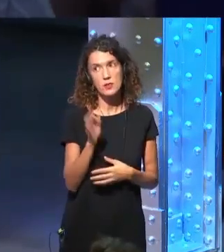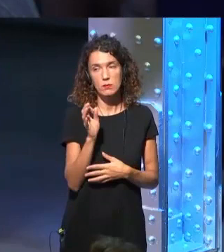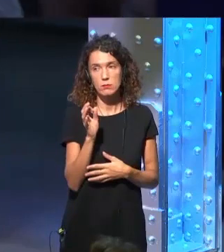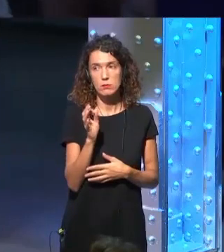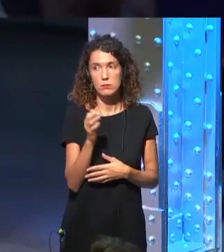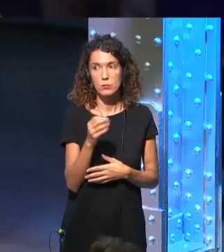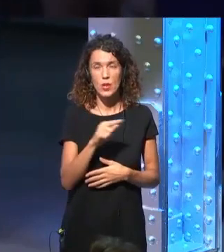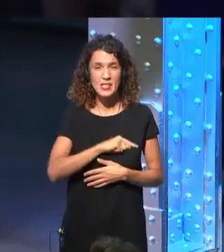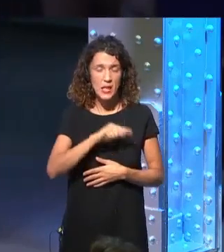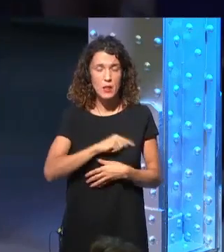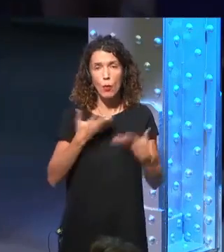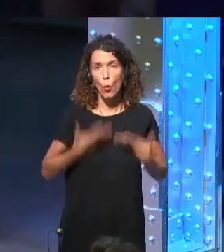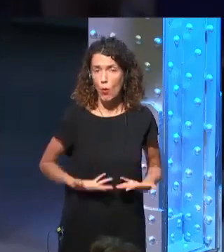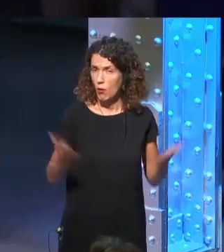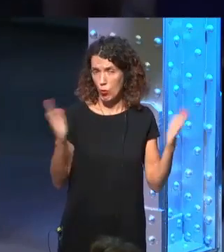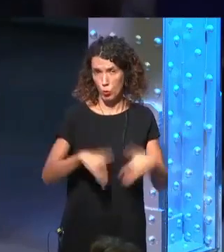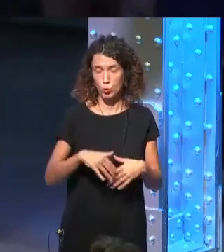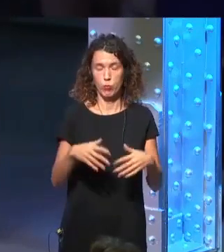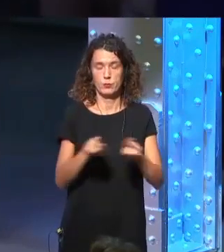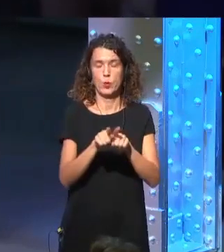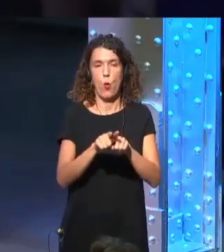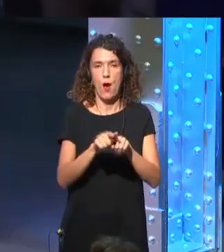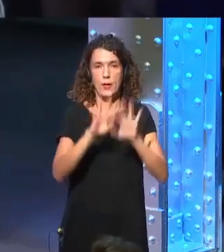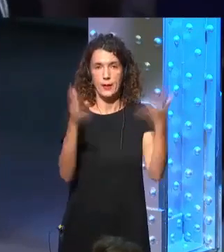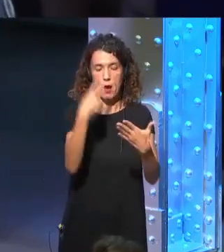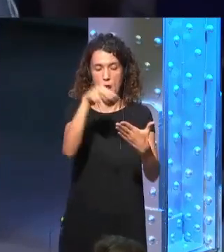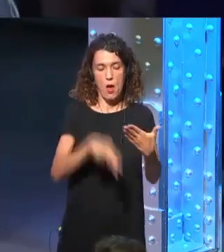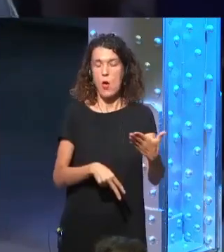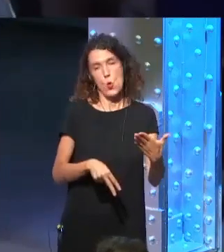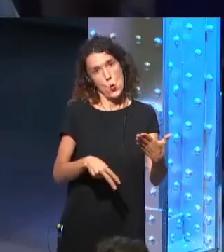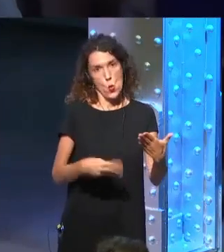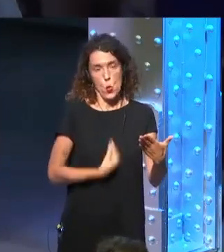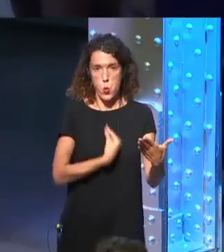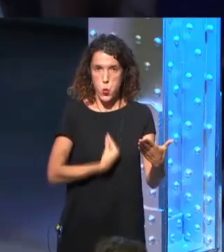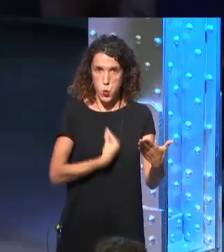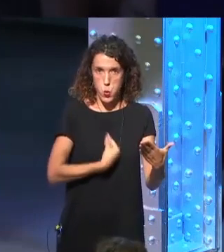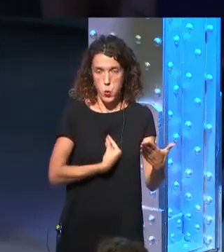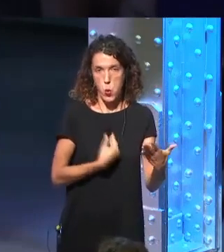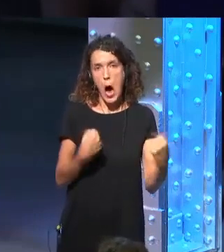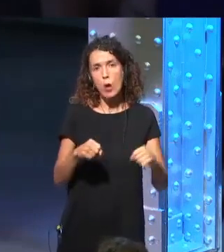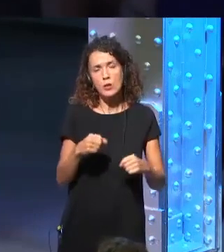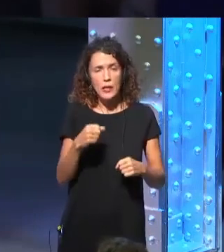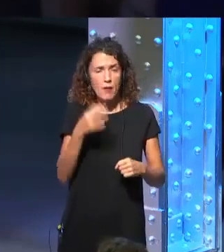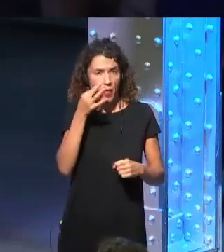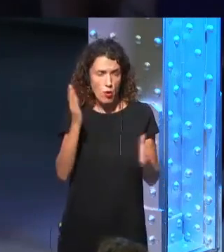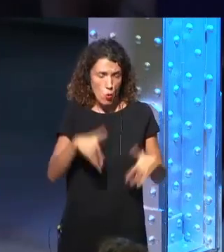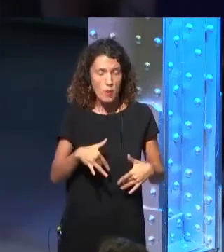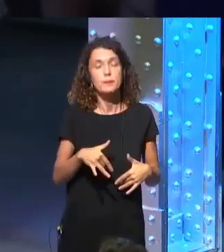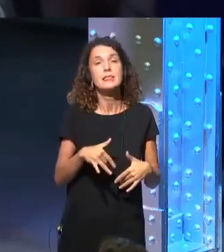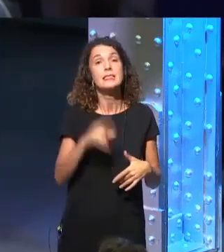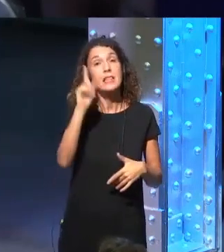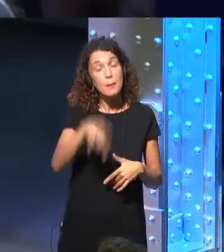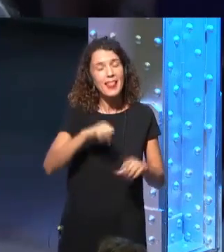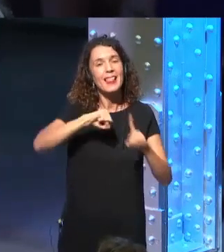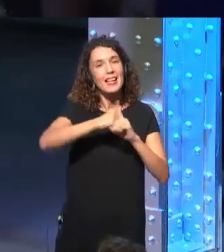verdaderamente no te sientes muy relajada cuando lees todo eso, aunque no sea cierto. Pero hay una subsección de este tipo